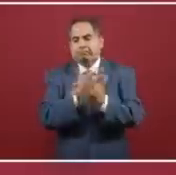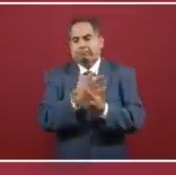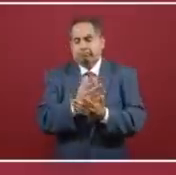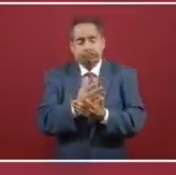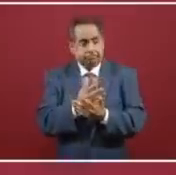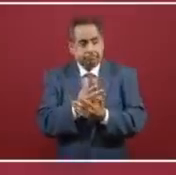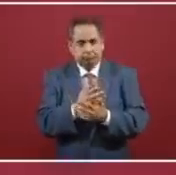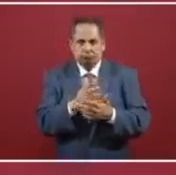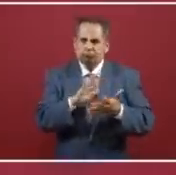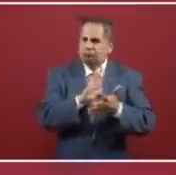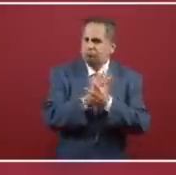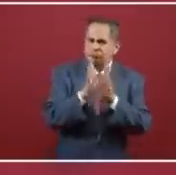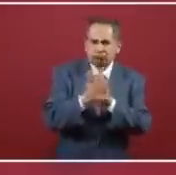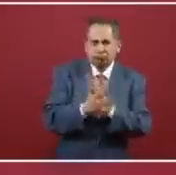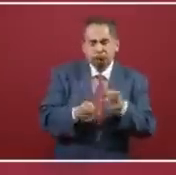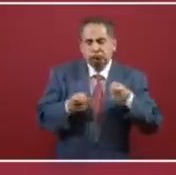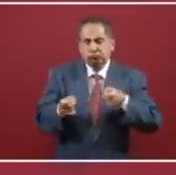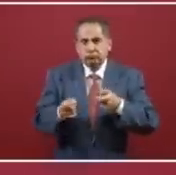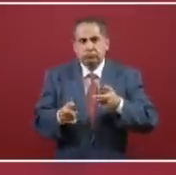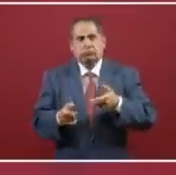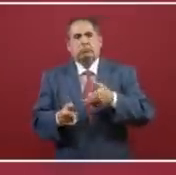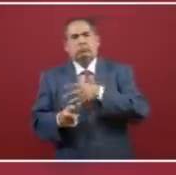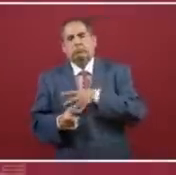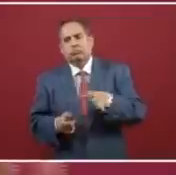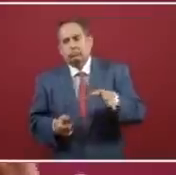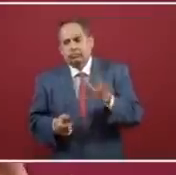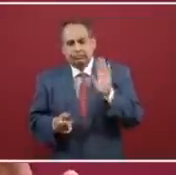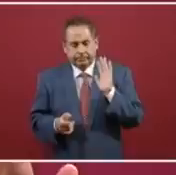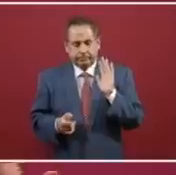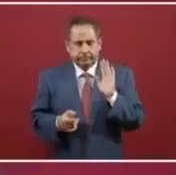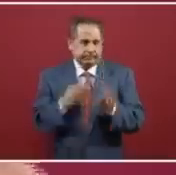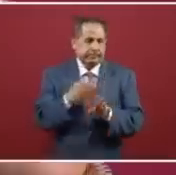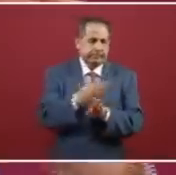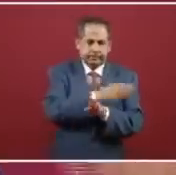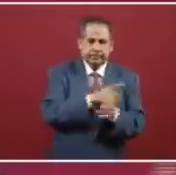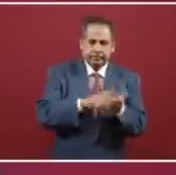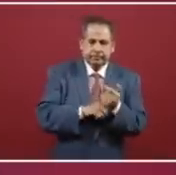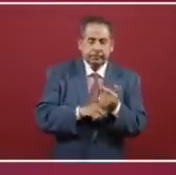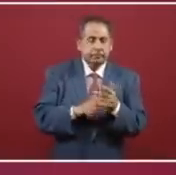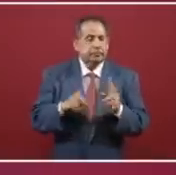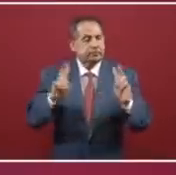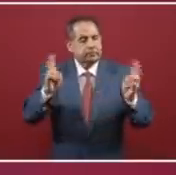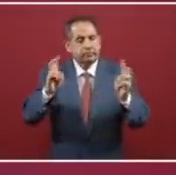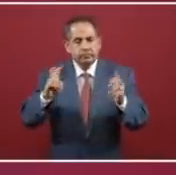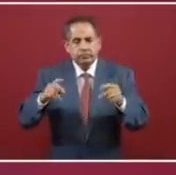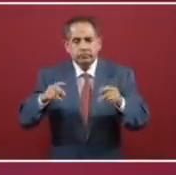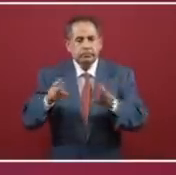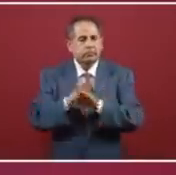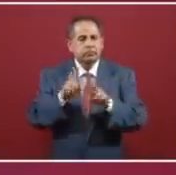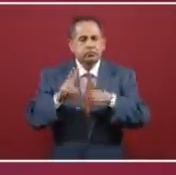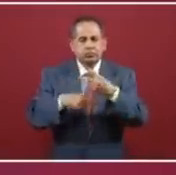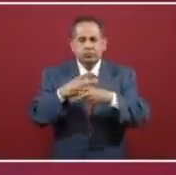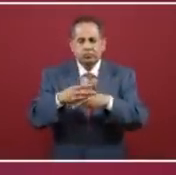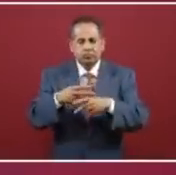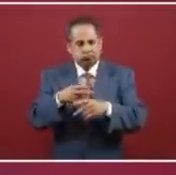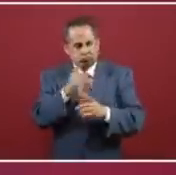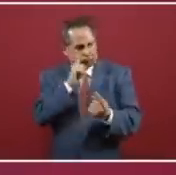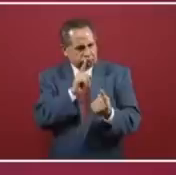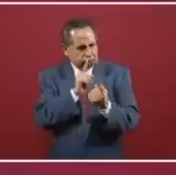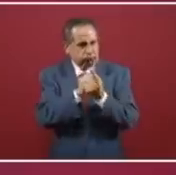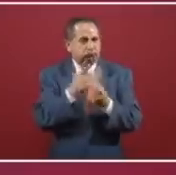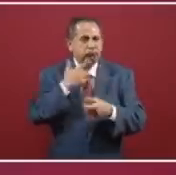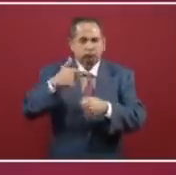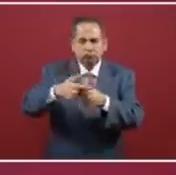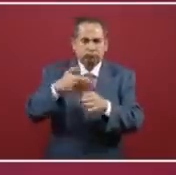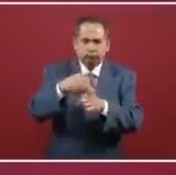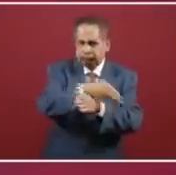te enfrentas a un ambiente muy distinto obviamente fue antes de que se abordará el operativo frontal al combate